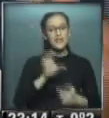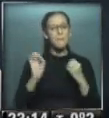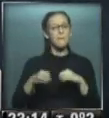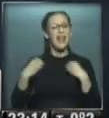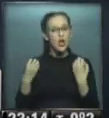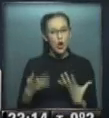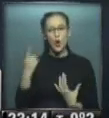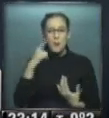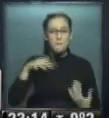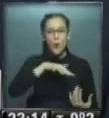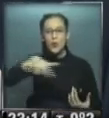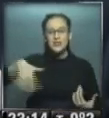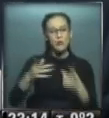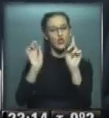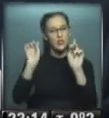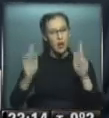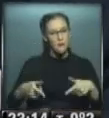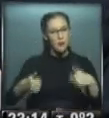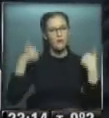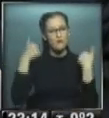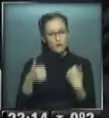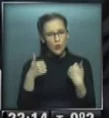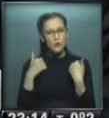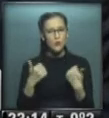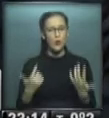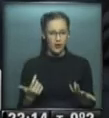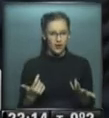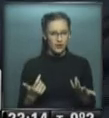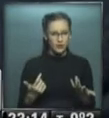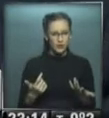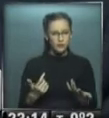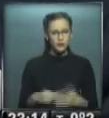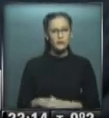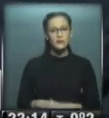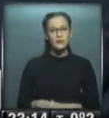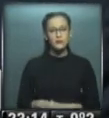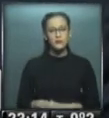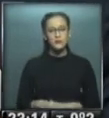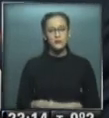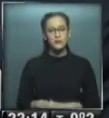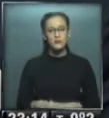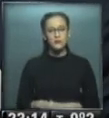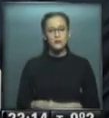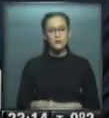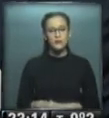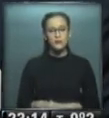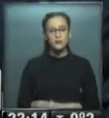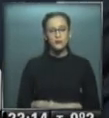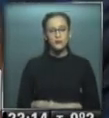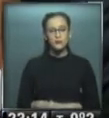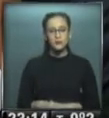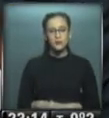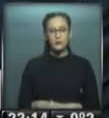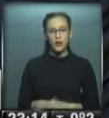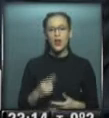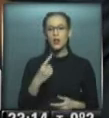nuestros municipios progresar y a lo que son el corazón y la razón de ser de nuestro partido, que son los trabajadores,